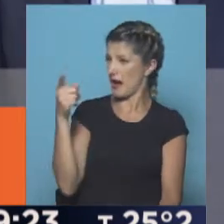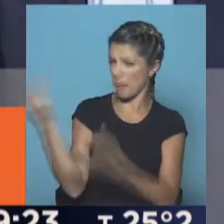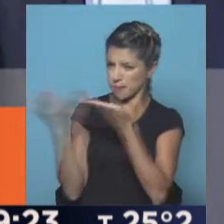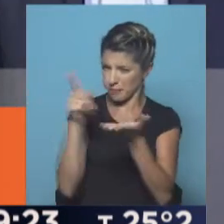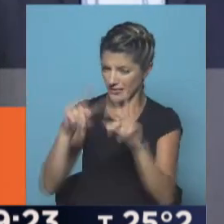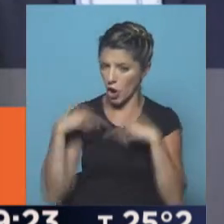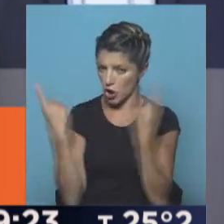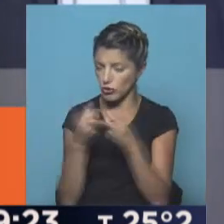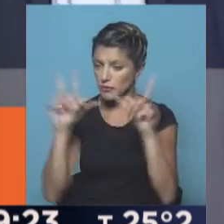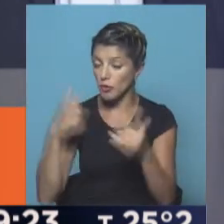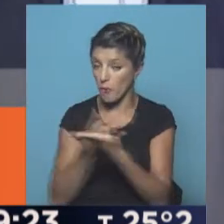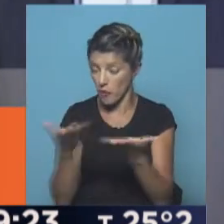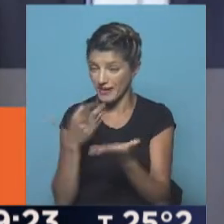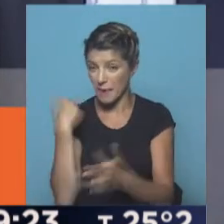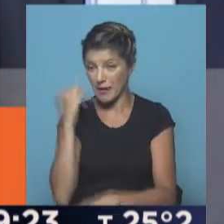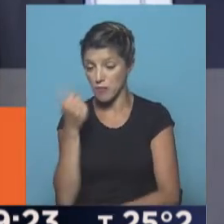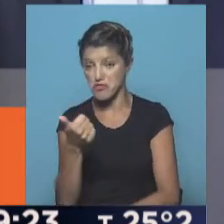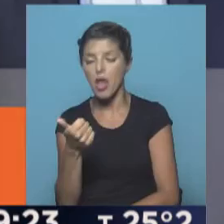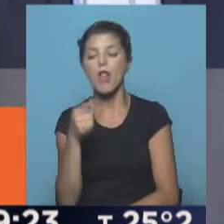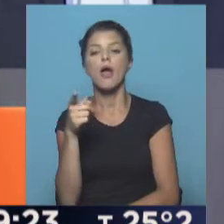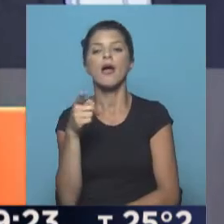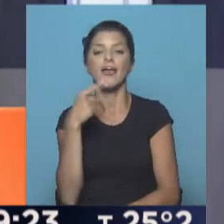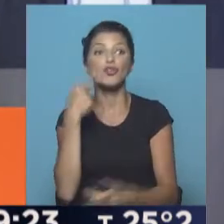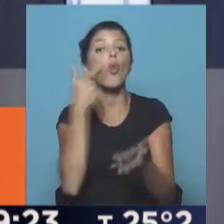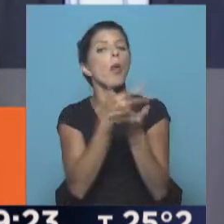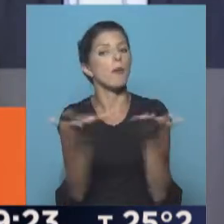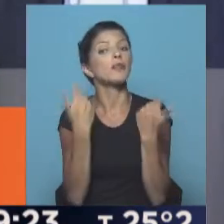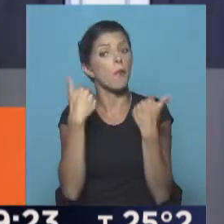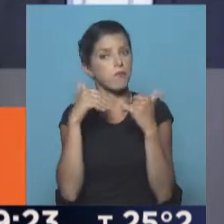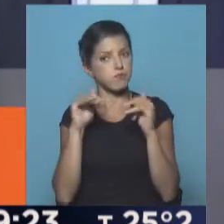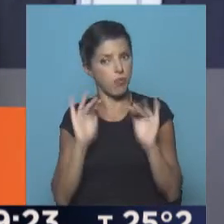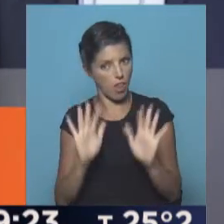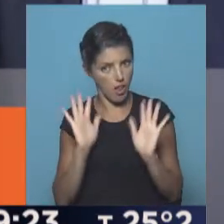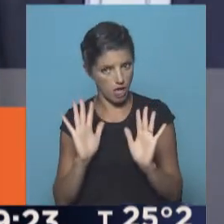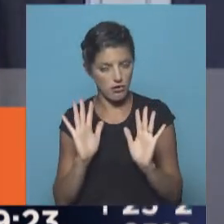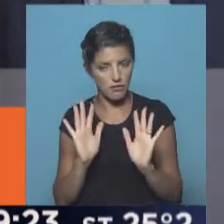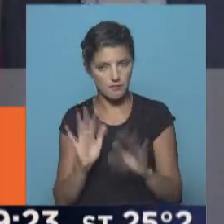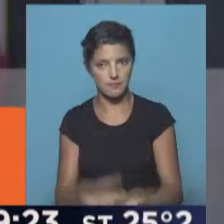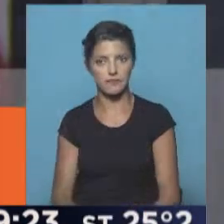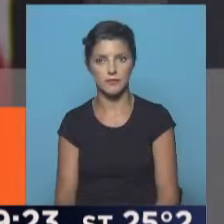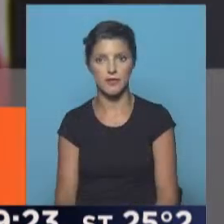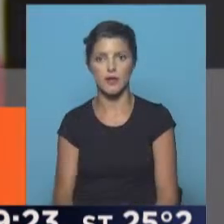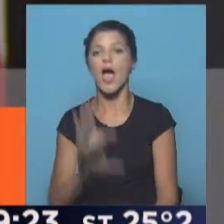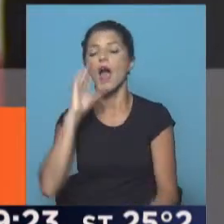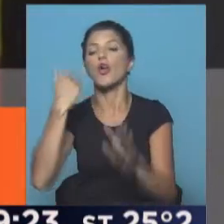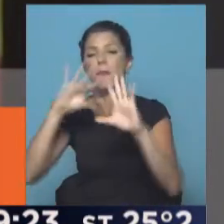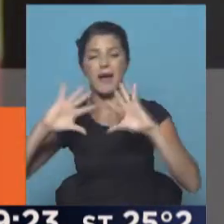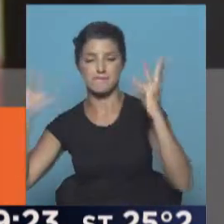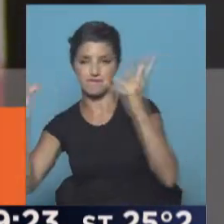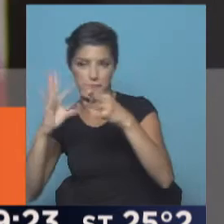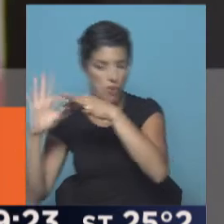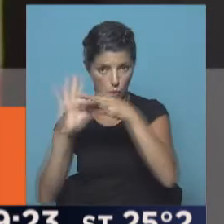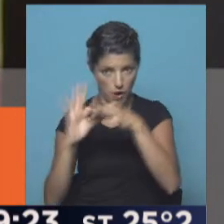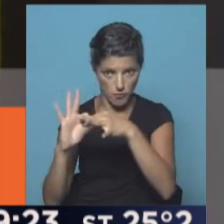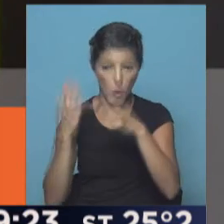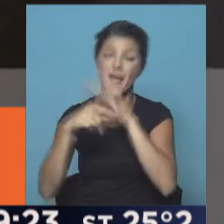que evidentemente está reflejando un fenómeno mucho más global que lo de Estados Unidos. Hay que ver